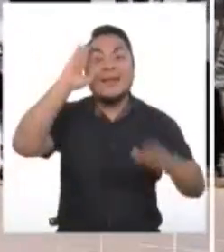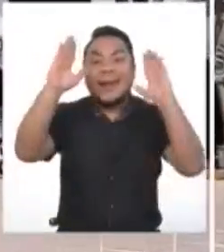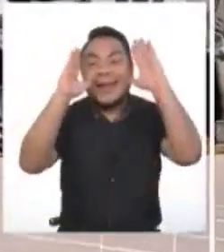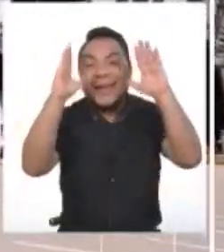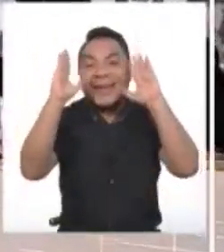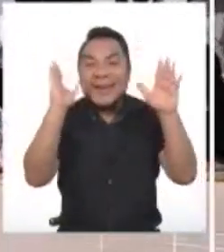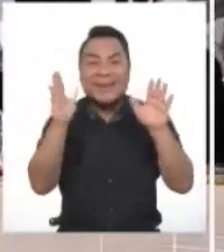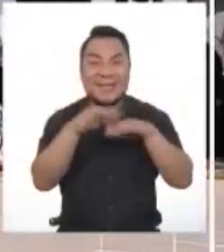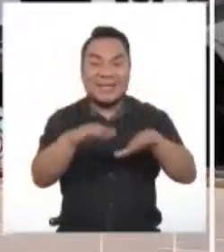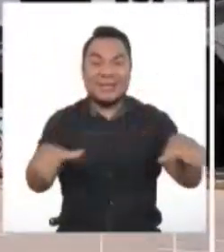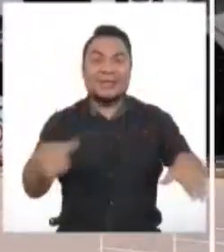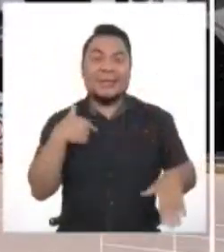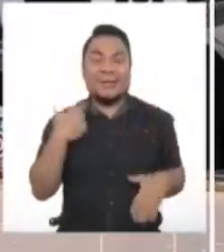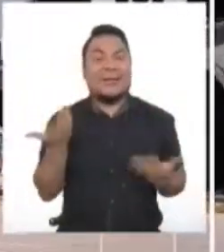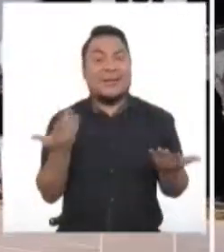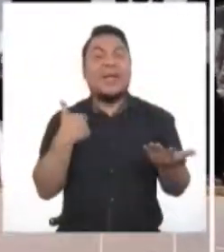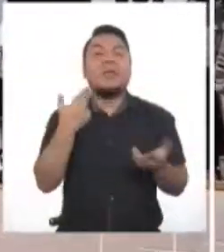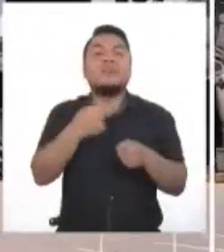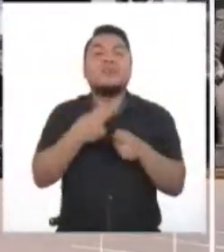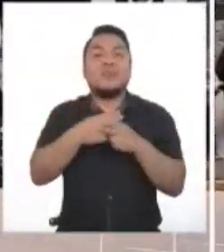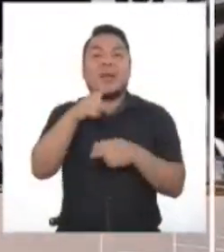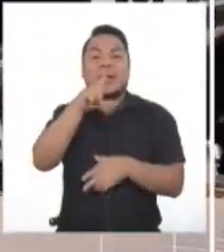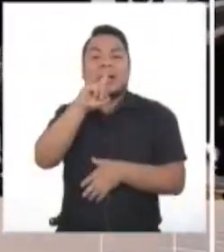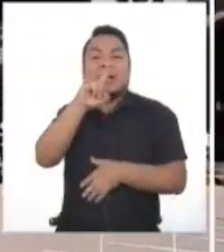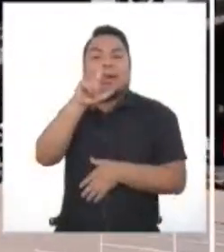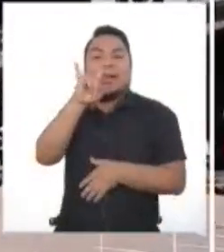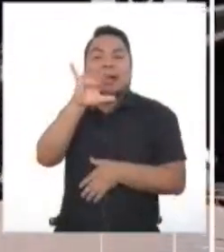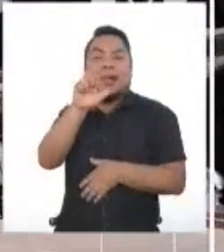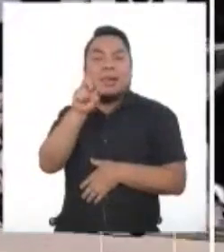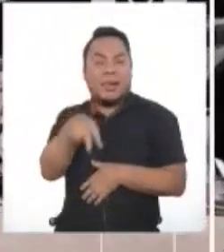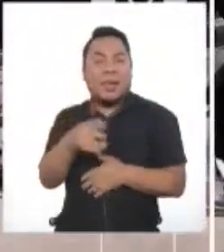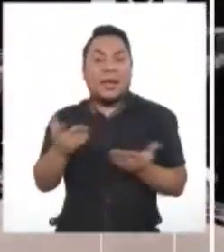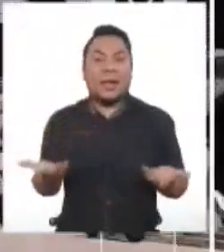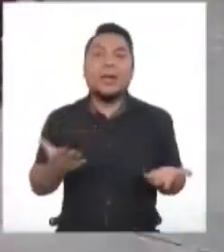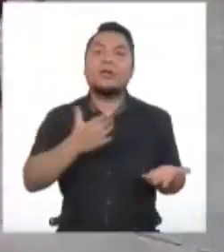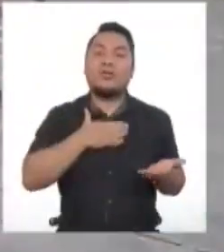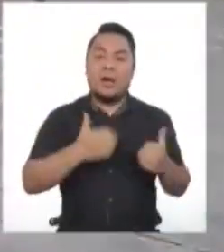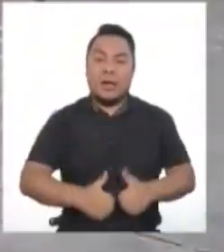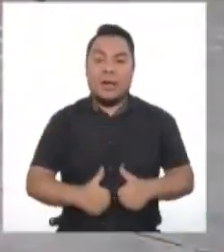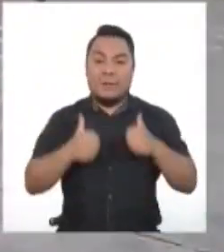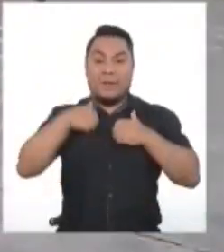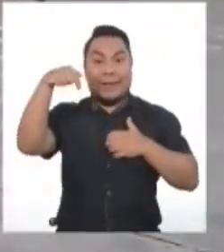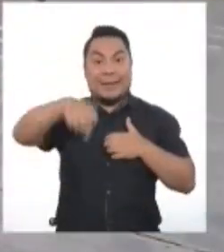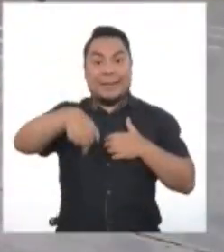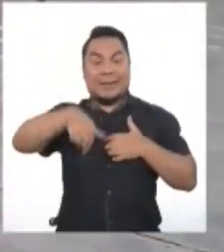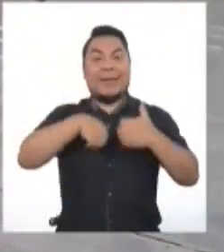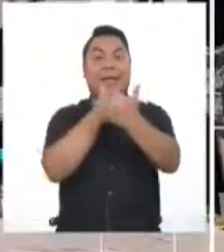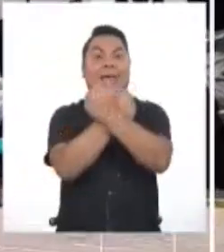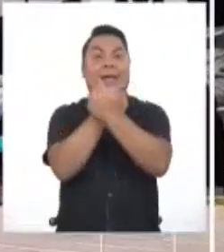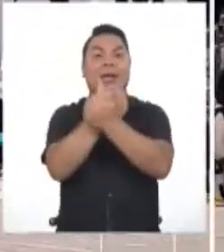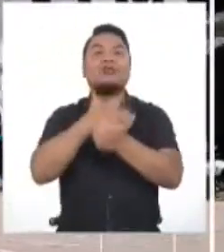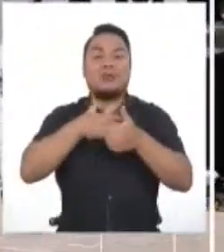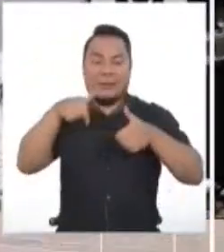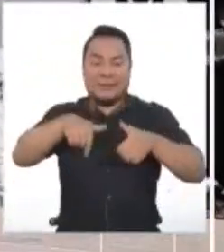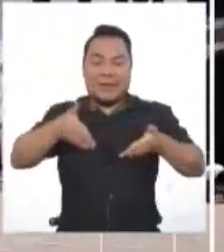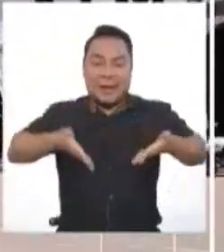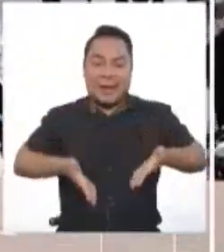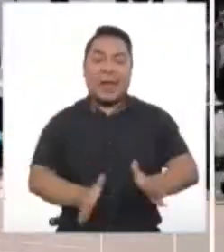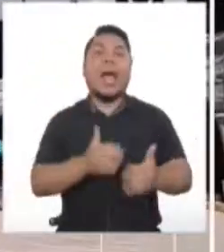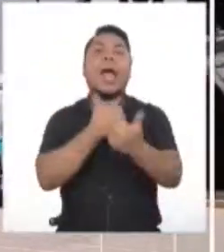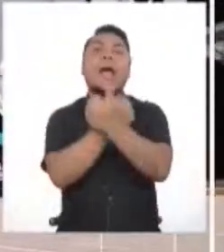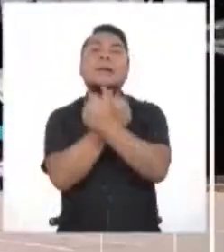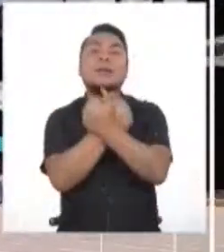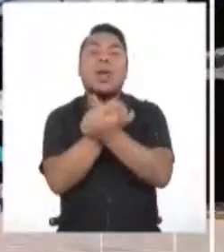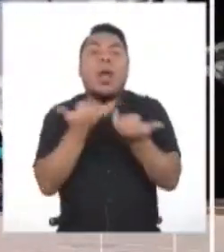De Casa Aventuras, mi nombre es Lilian Camila Román Victoriano. Yo vivo acá en Ayacucho, soy ayacuchana. Voy a hacer